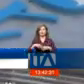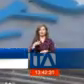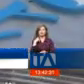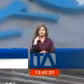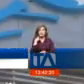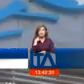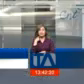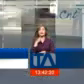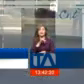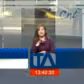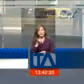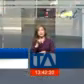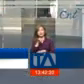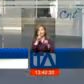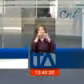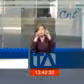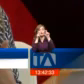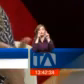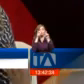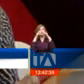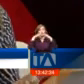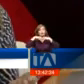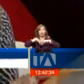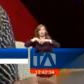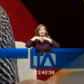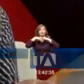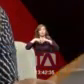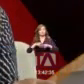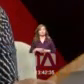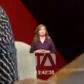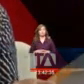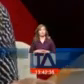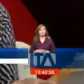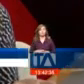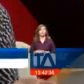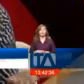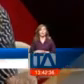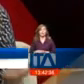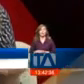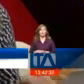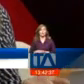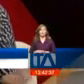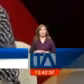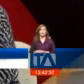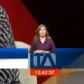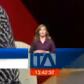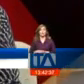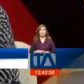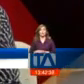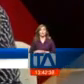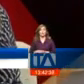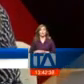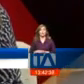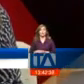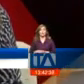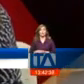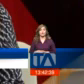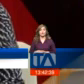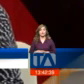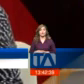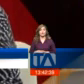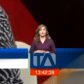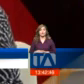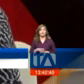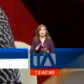misma suerte que otras empresas públicas. CNT se puede quedar en la obsolescencia, que es algo que, por ejemplo, ha sucedido con TAME